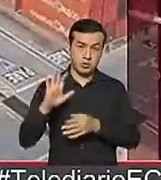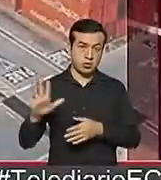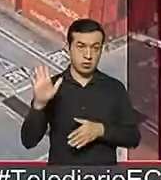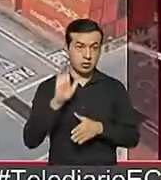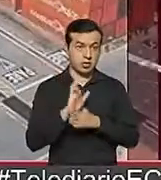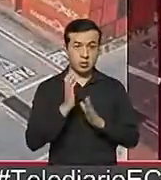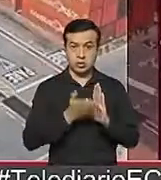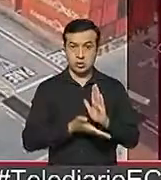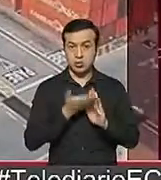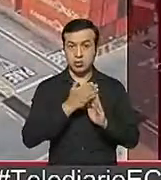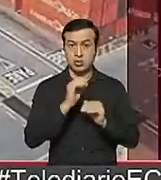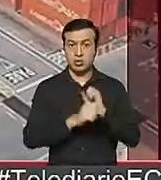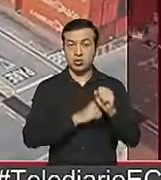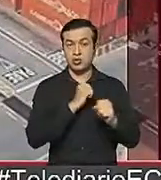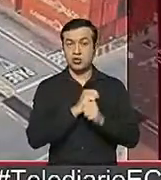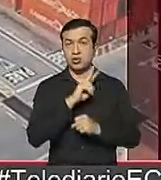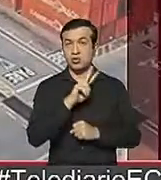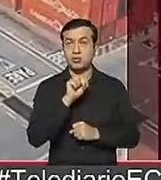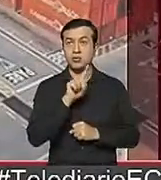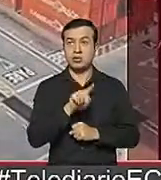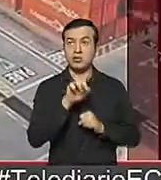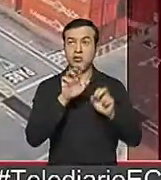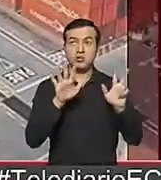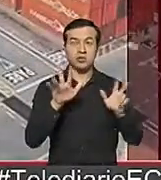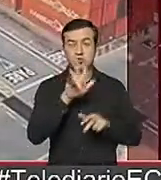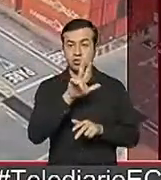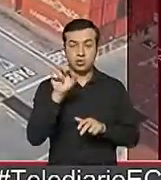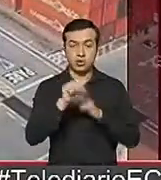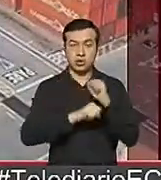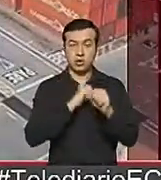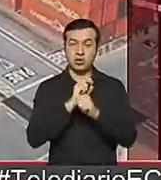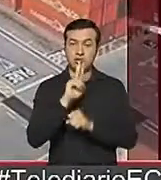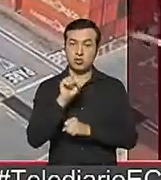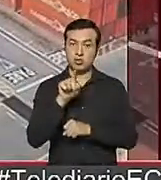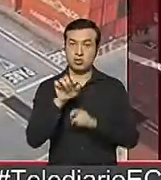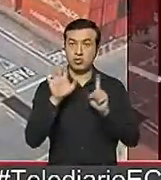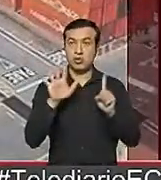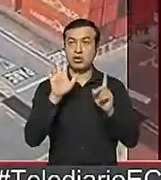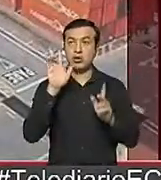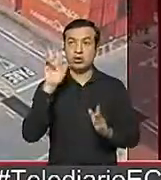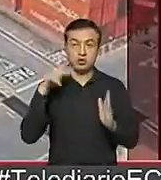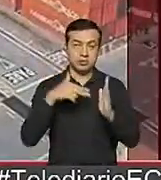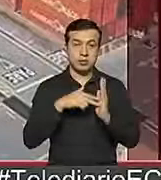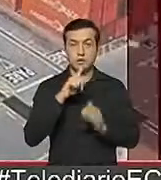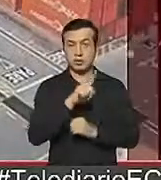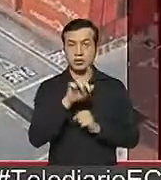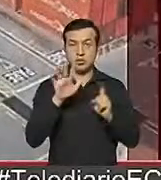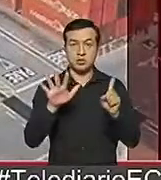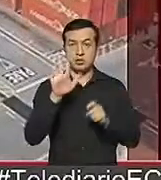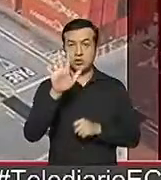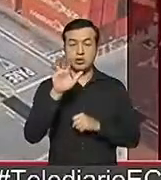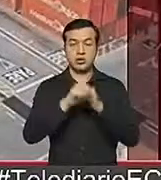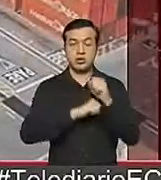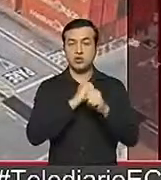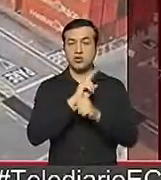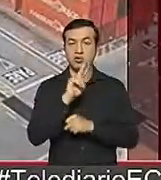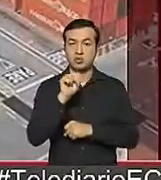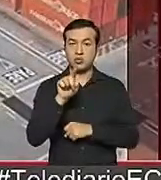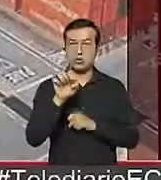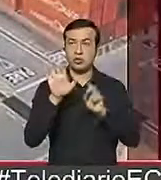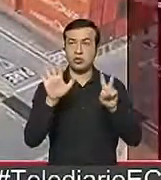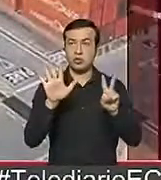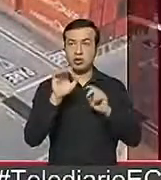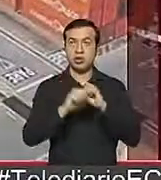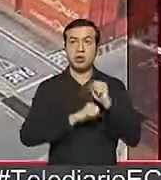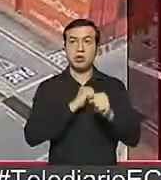creció. Pasó de 2.830 millones de dólares en 2016 a 3.165 millones en 2017 y a